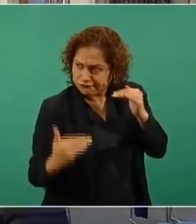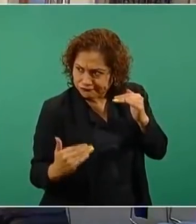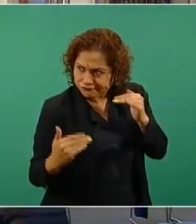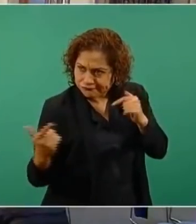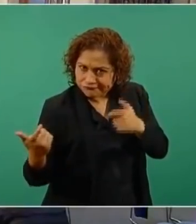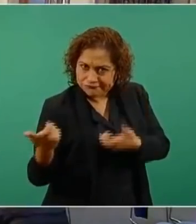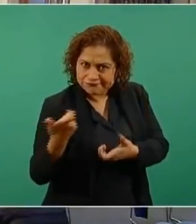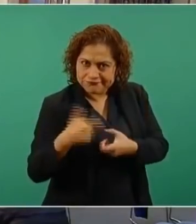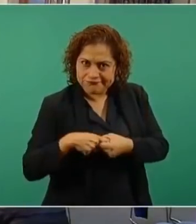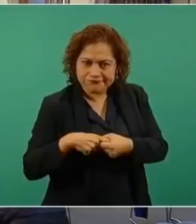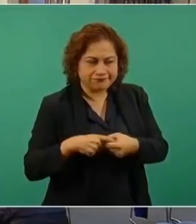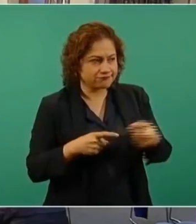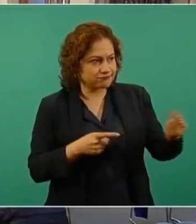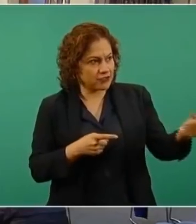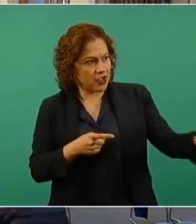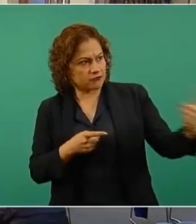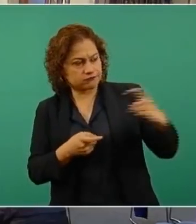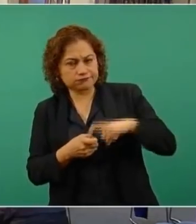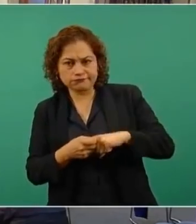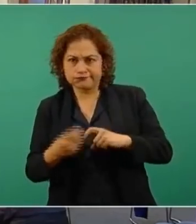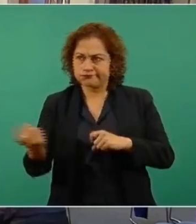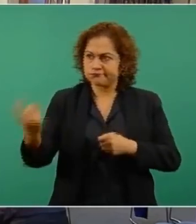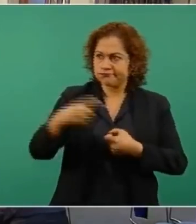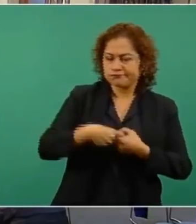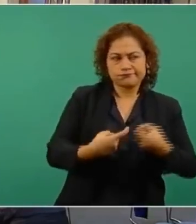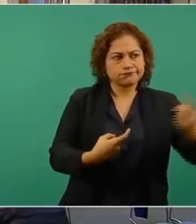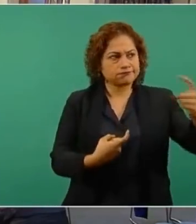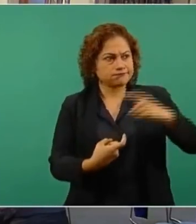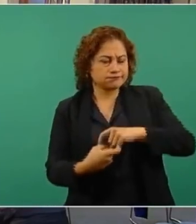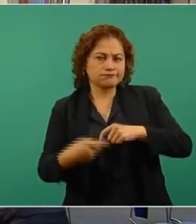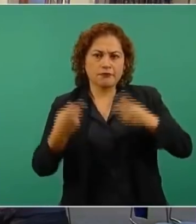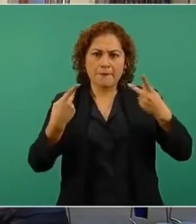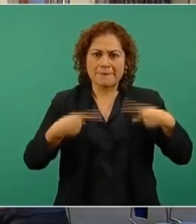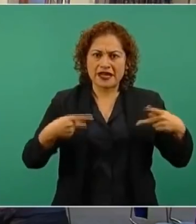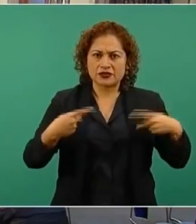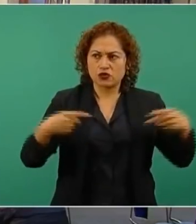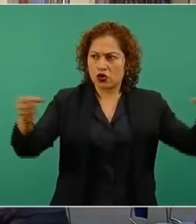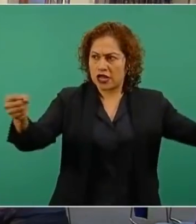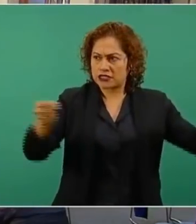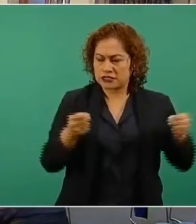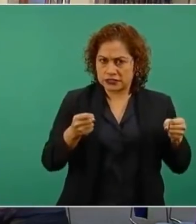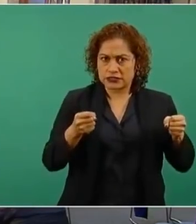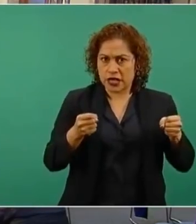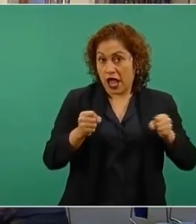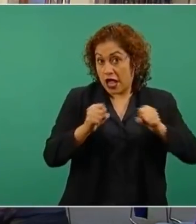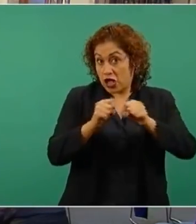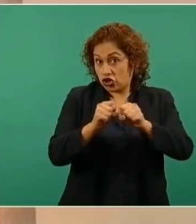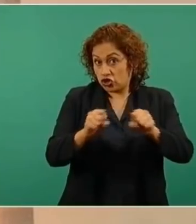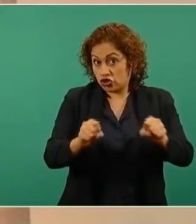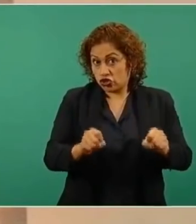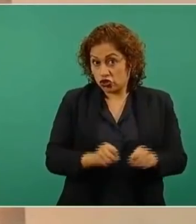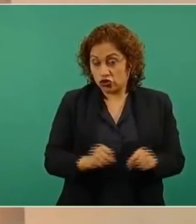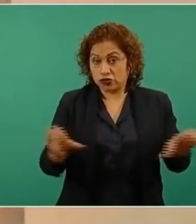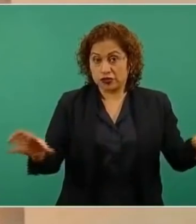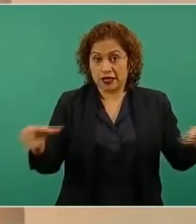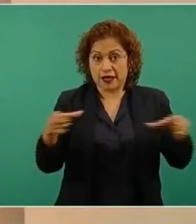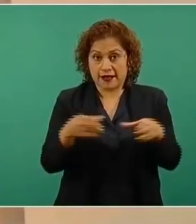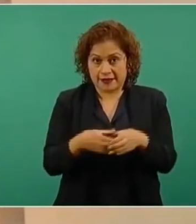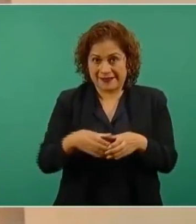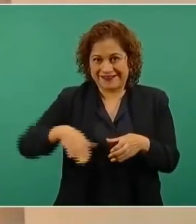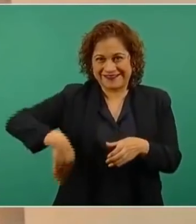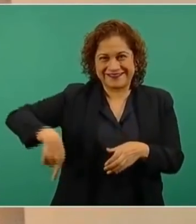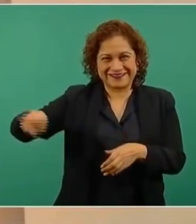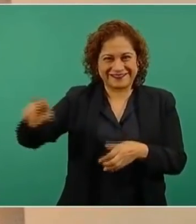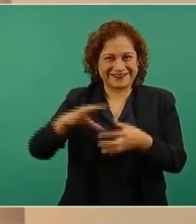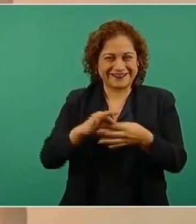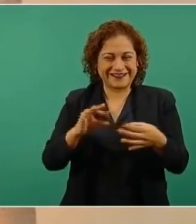digamos, legítima, ¿no?, que de esos 70,000 socios que acaba de mencionar el licenciado Bartlett, que están en las